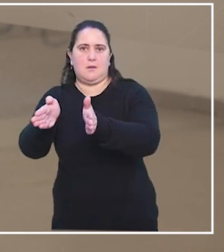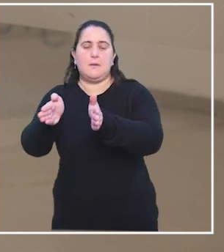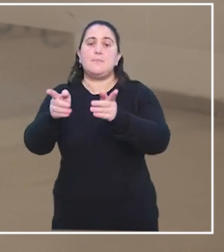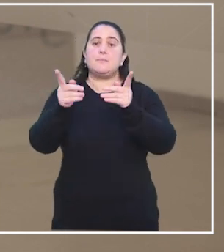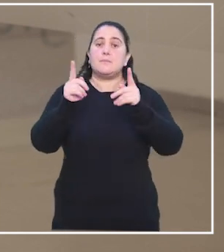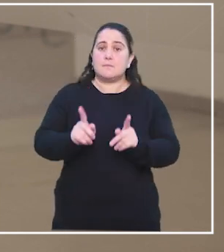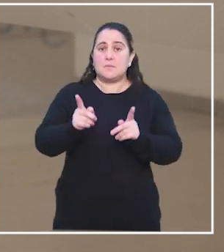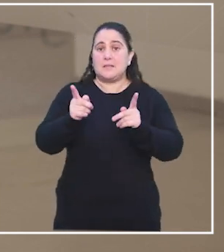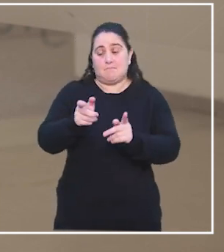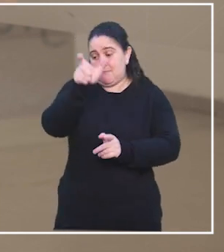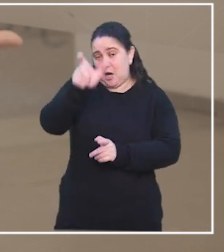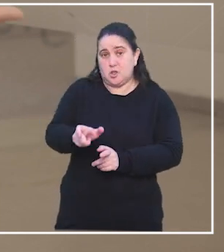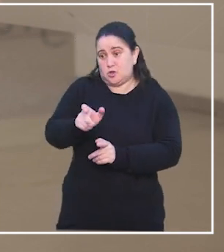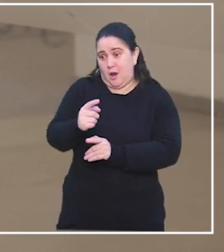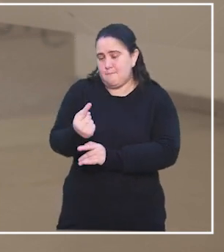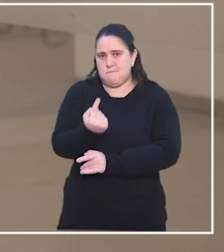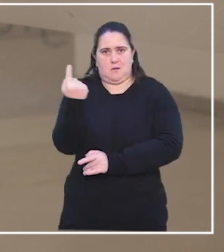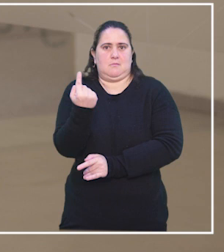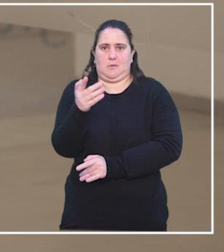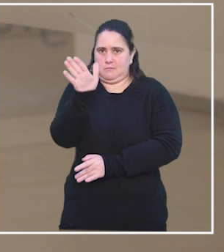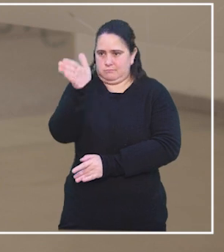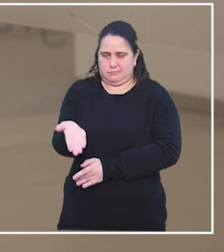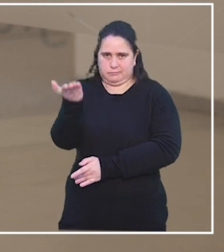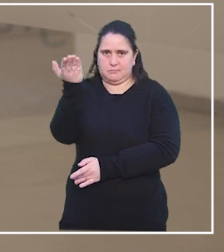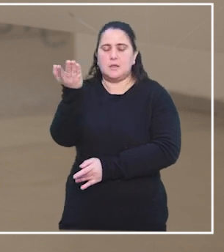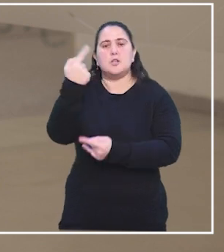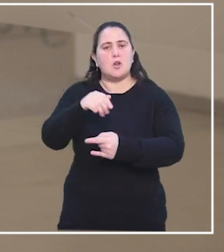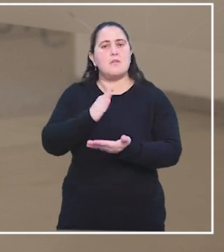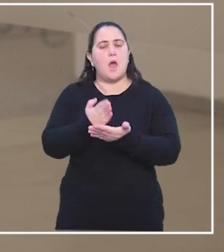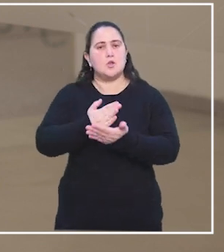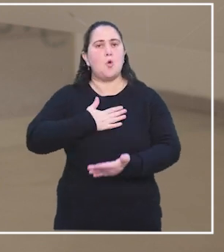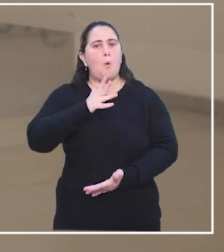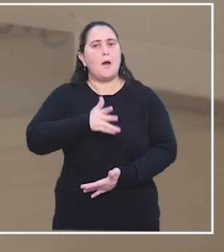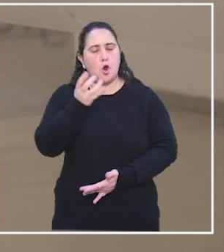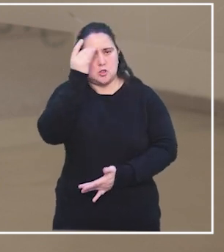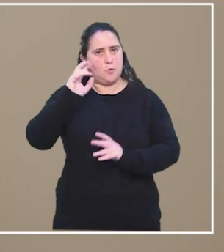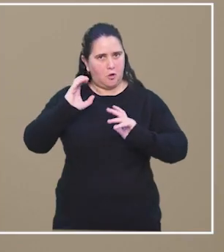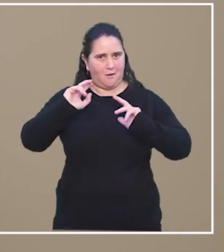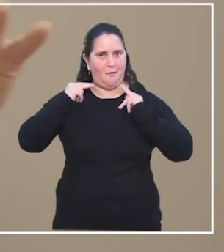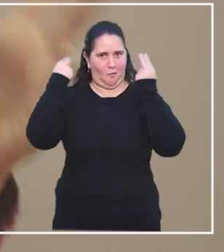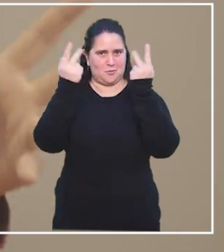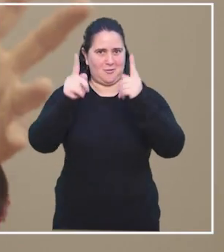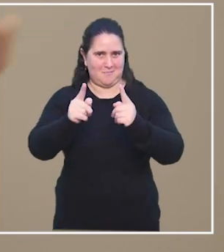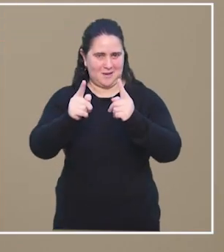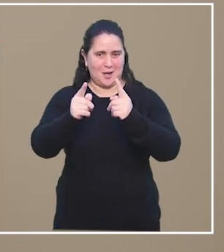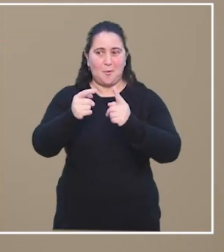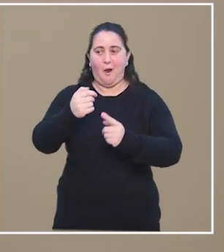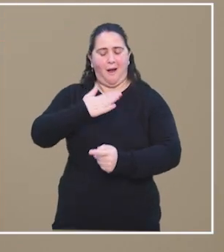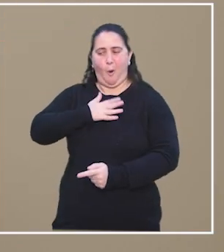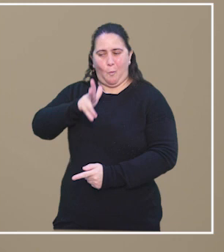y el hombre como protagonista, ¿no? En ese sentido, los derechos humanos es un concepto revolucionario. La noción de